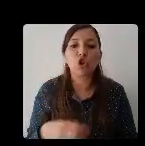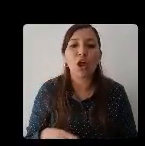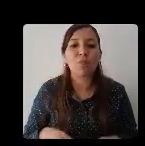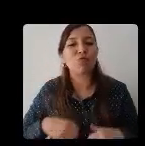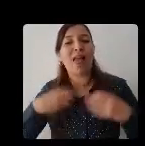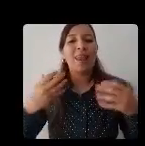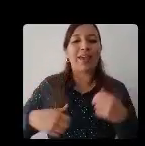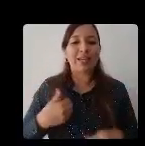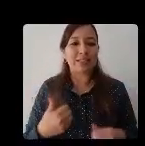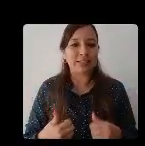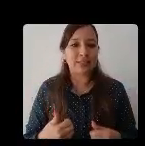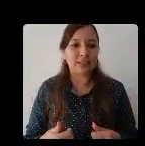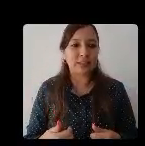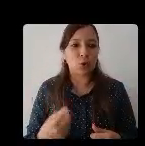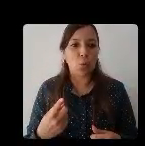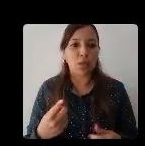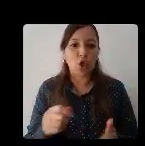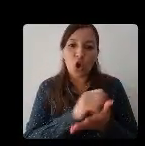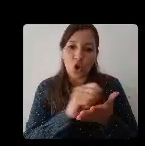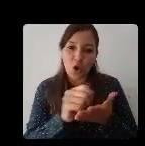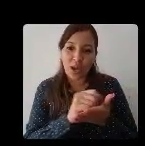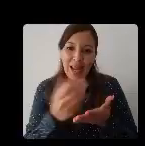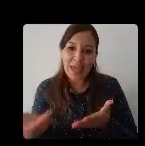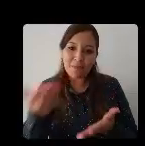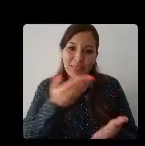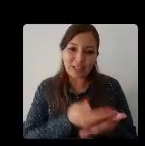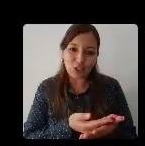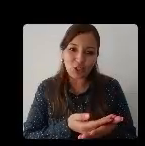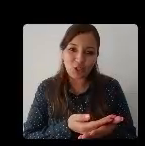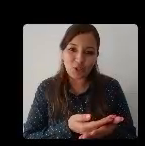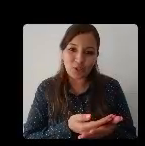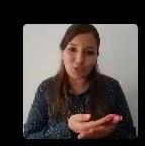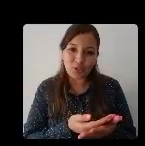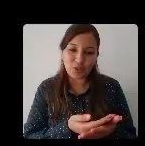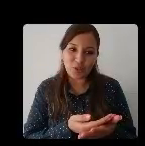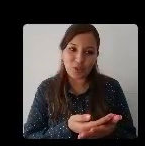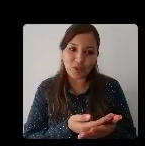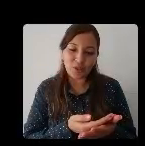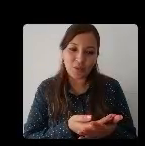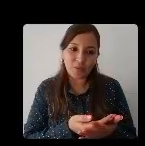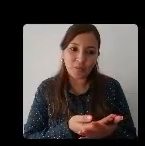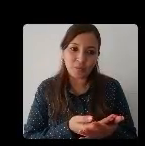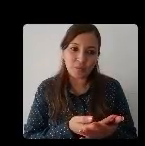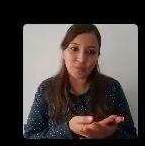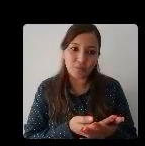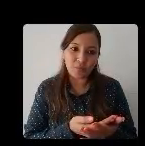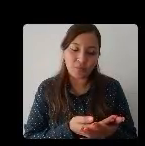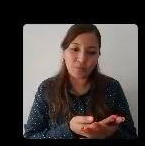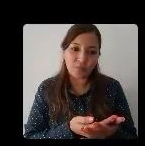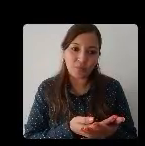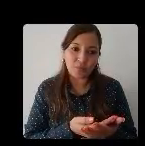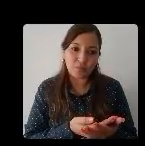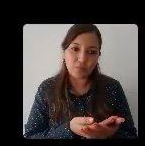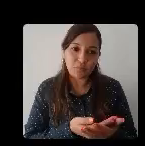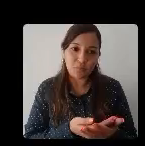el TC, ¿no? Para poder llegarnos de alegría y tener un poco más de lleno con esa